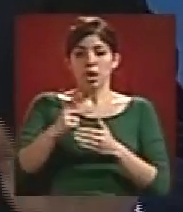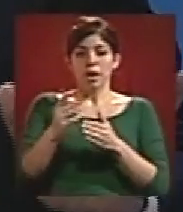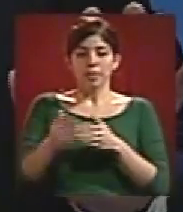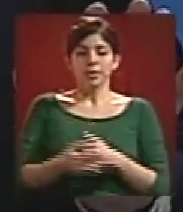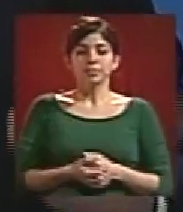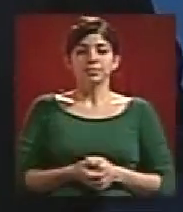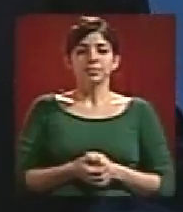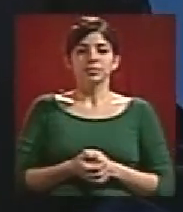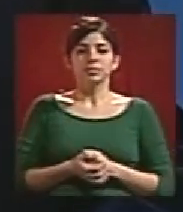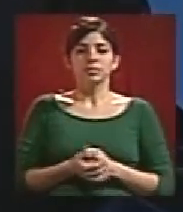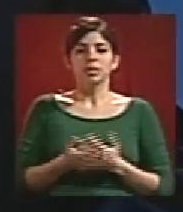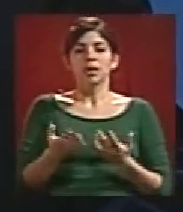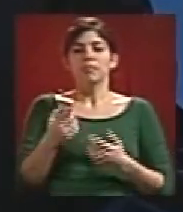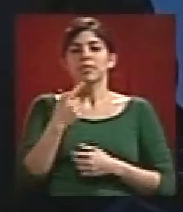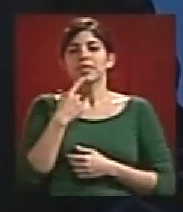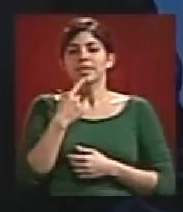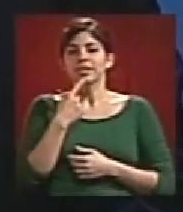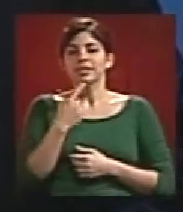que,